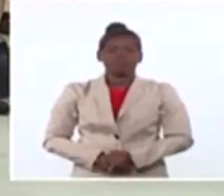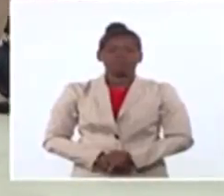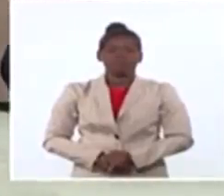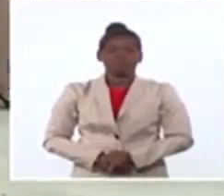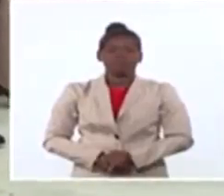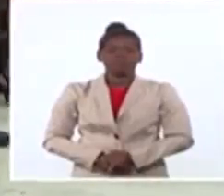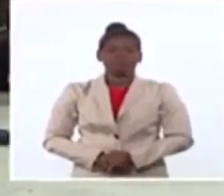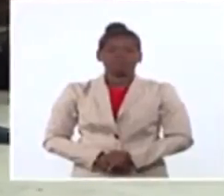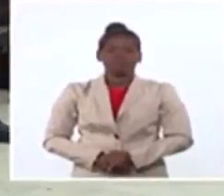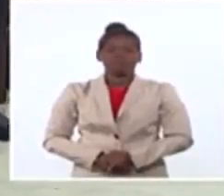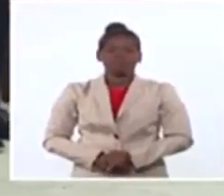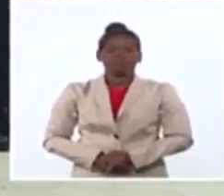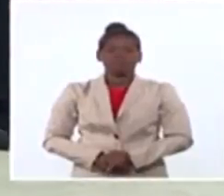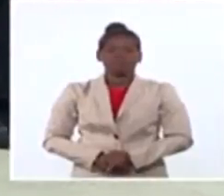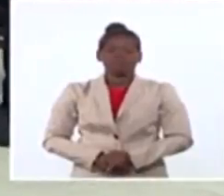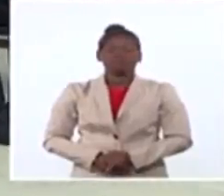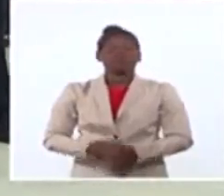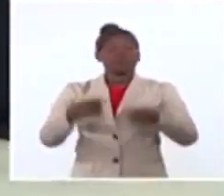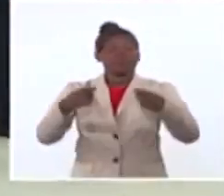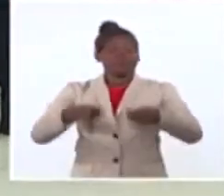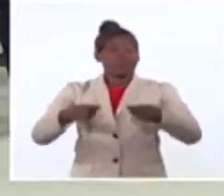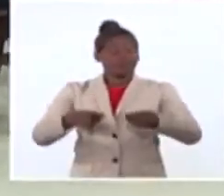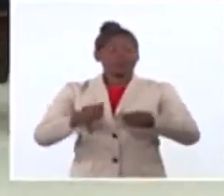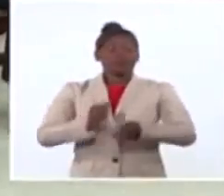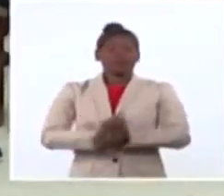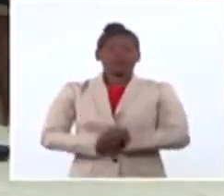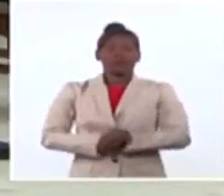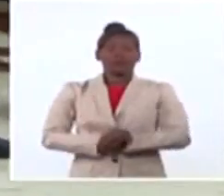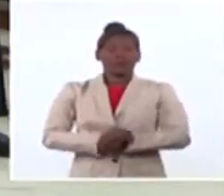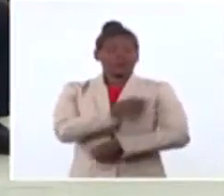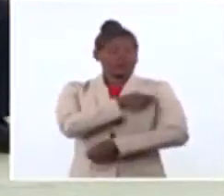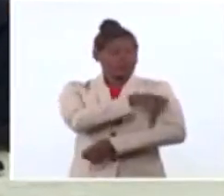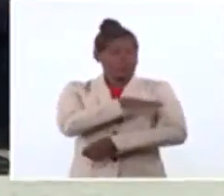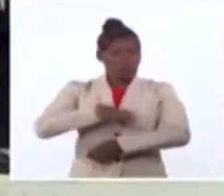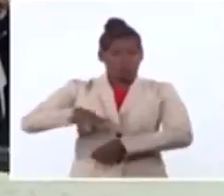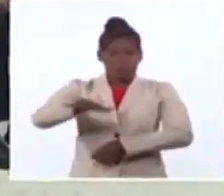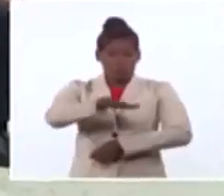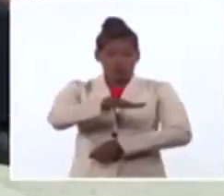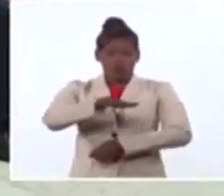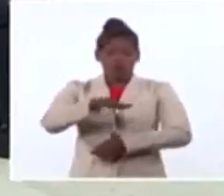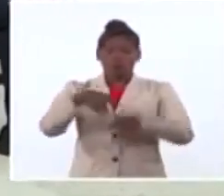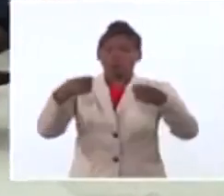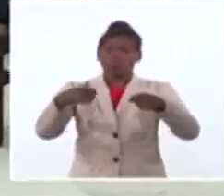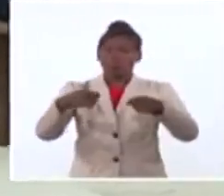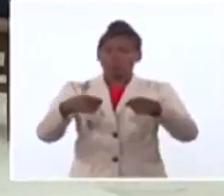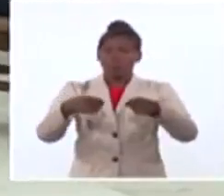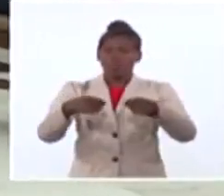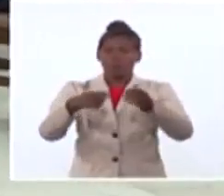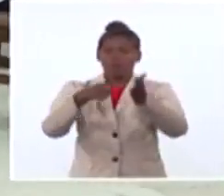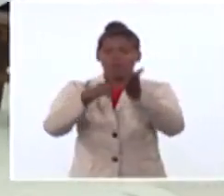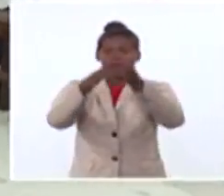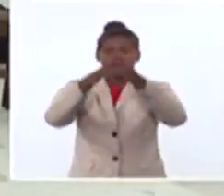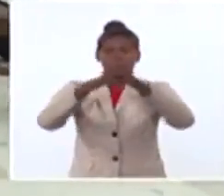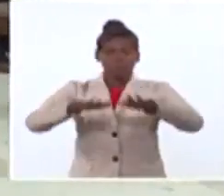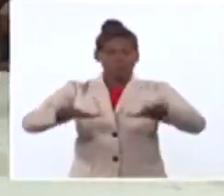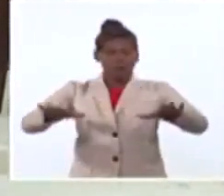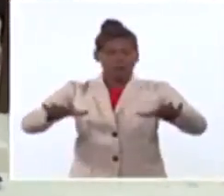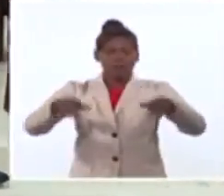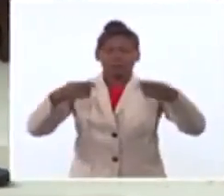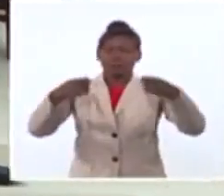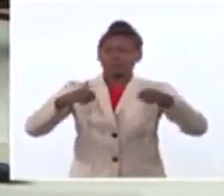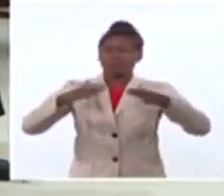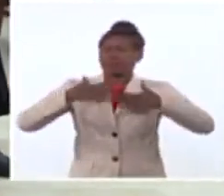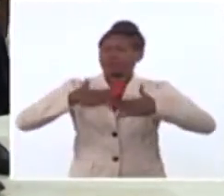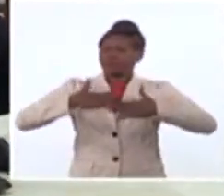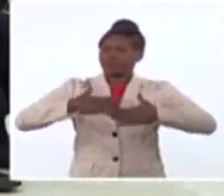dirime el derecho del pueblo de Cuba a la paz, a la estabilidad, a la tranquilidad y